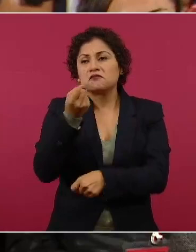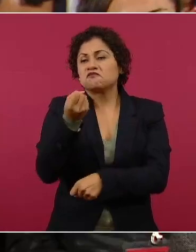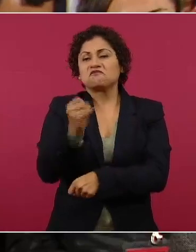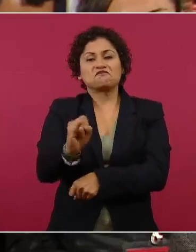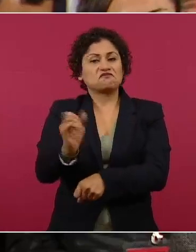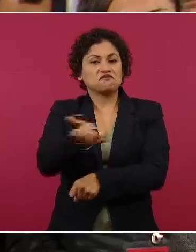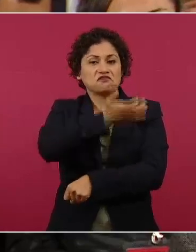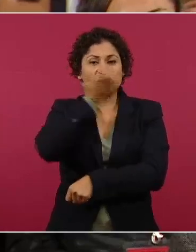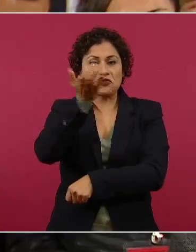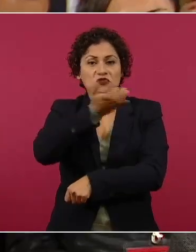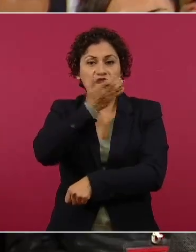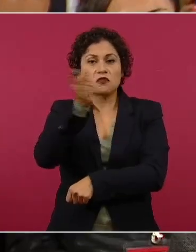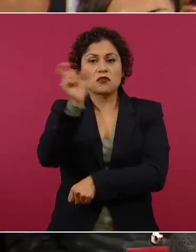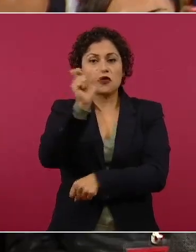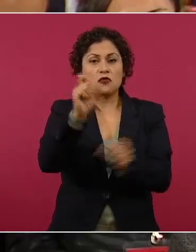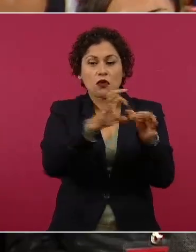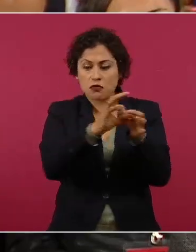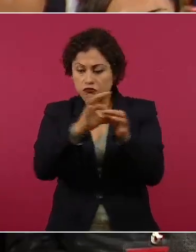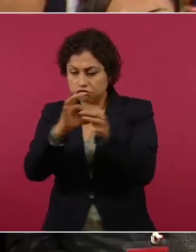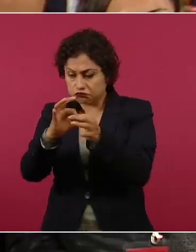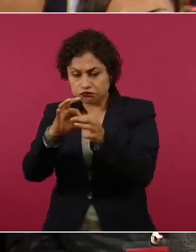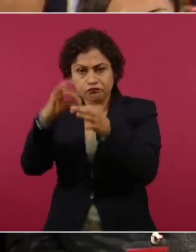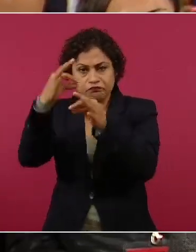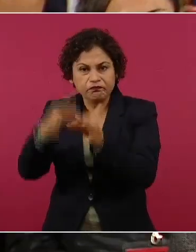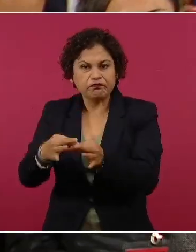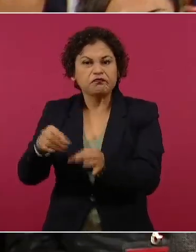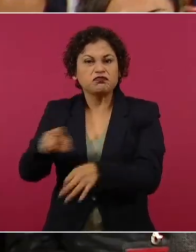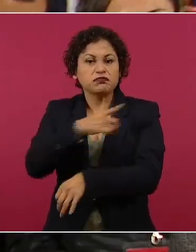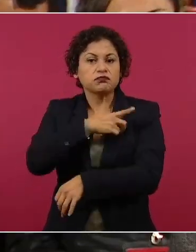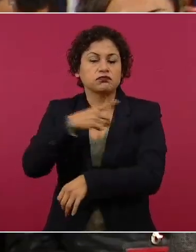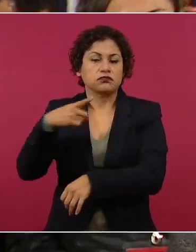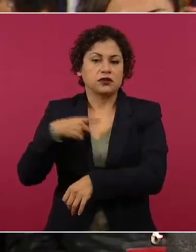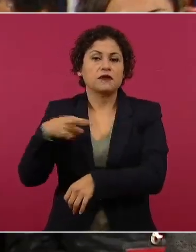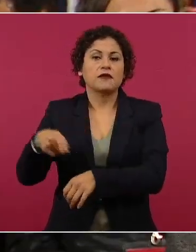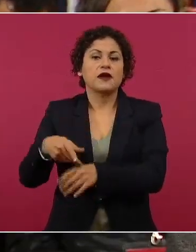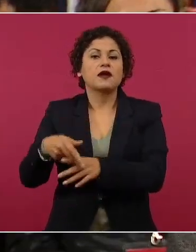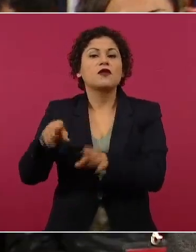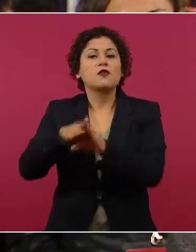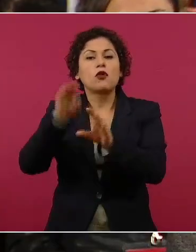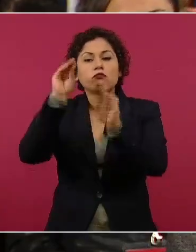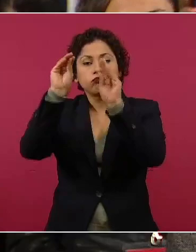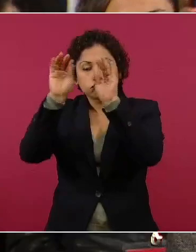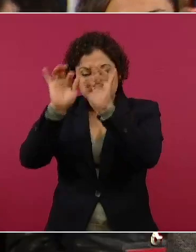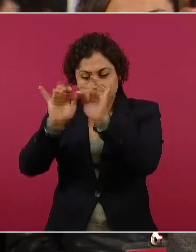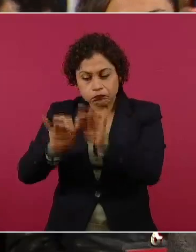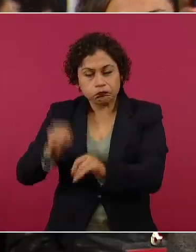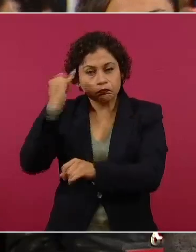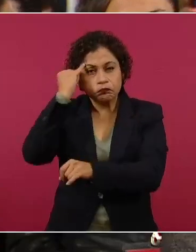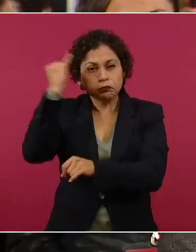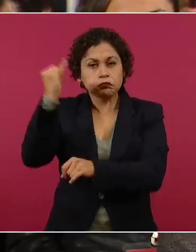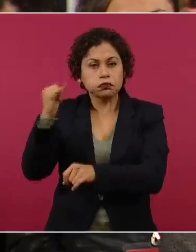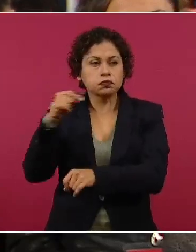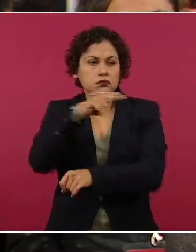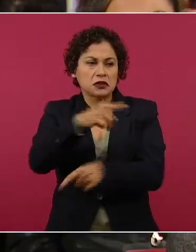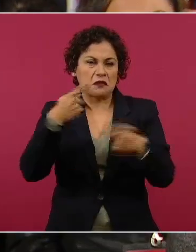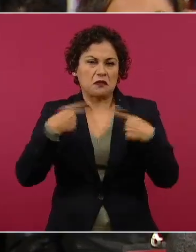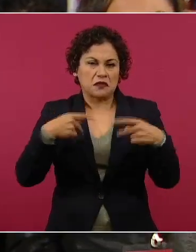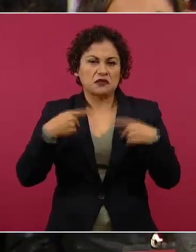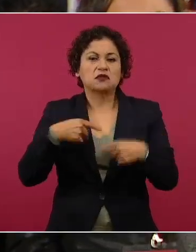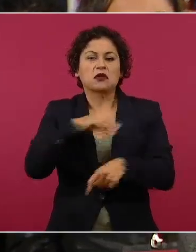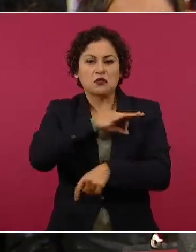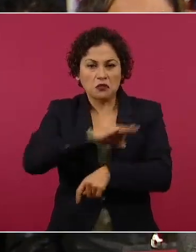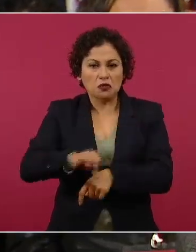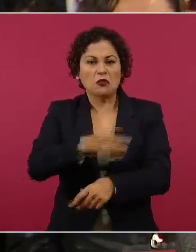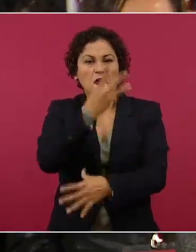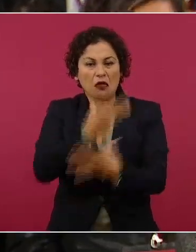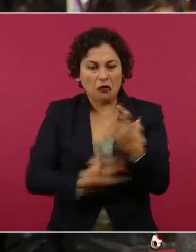quiere cuadrar la prisión justificada, entonces se trata de armar una idea de que la persona imputada tiene intenciones de evadirse de la justicia